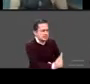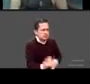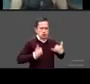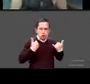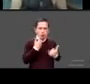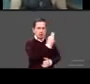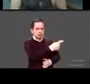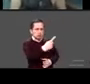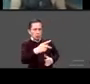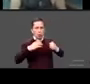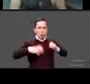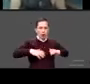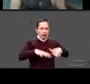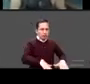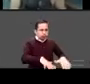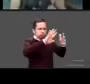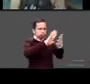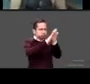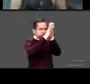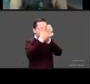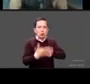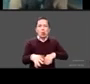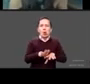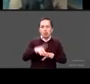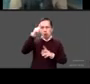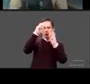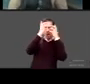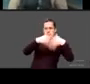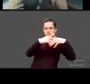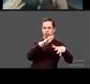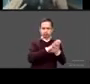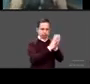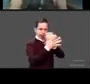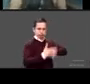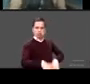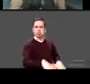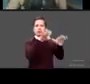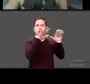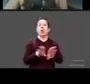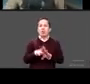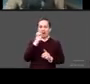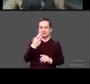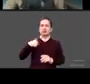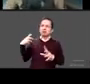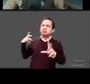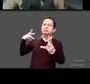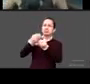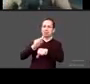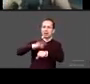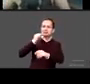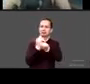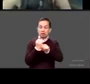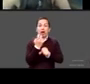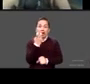fundamental que como papás, mamás, personas cuidadoras y como gobierno acerquemos esta información para que sepamos cuáles son esas etapas de desarrollo. Y